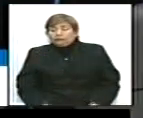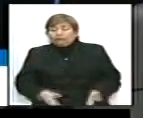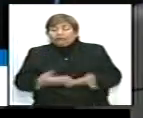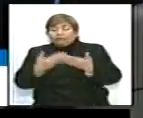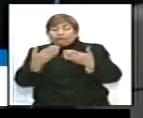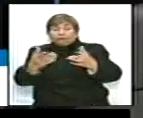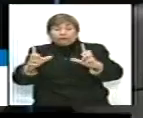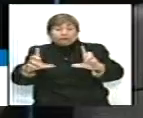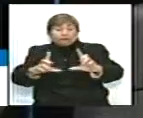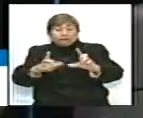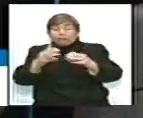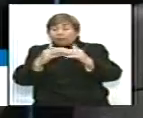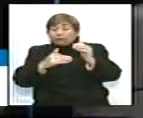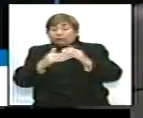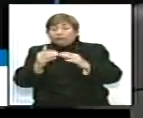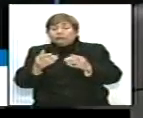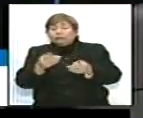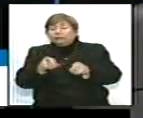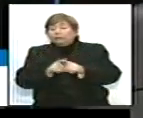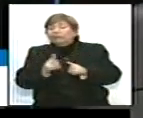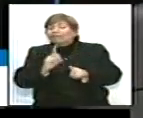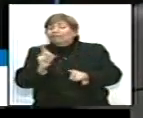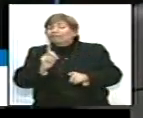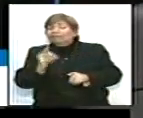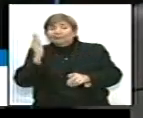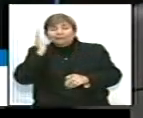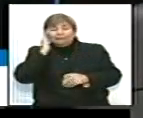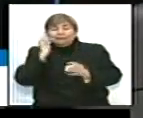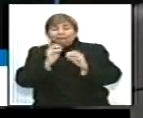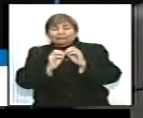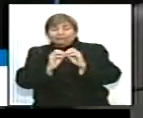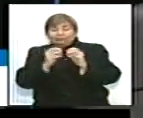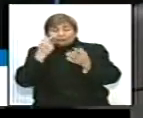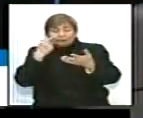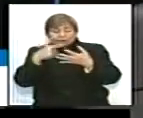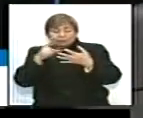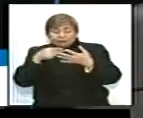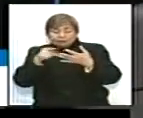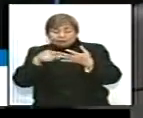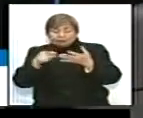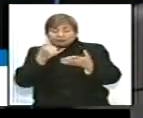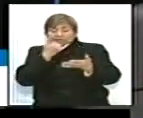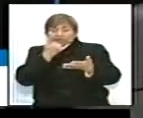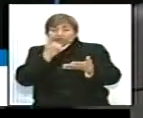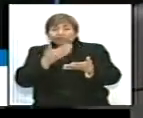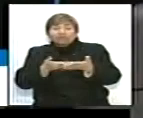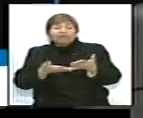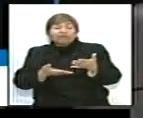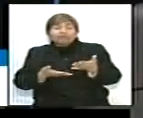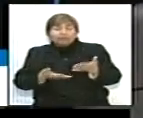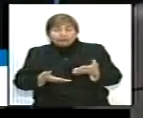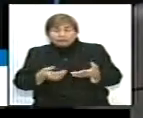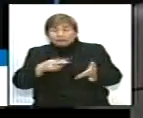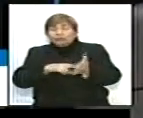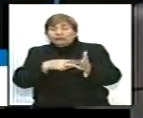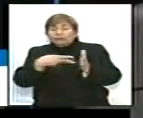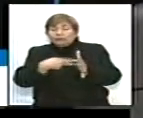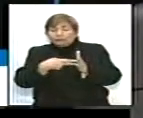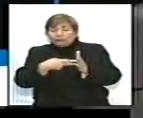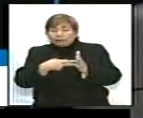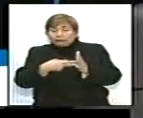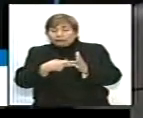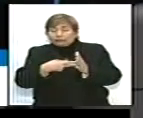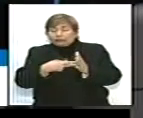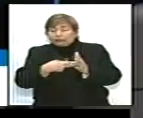se daba la licencia de construcción cuando todavía no se había subsanado observaciones. Eso significa la